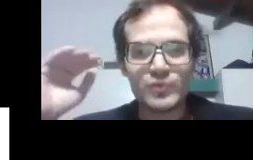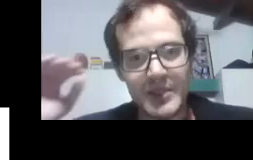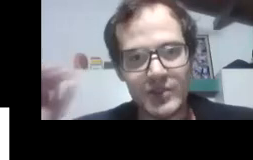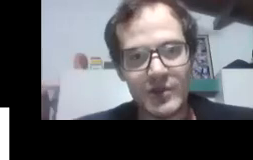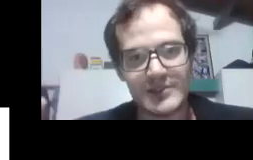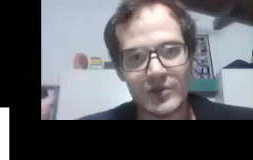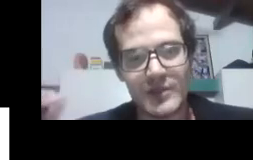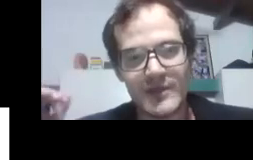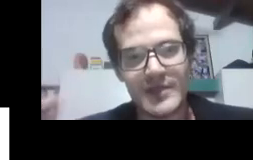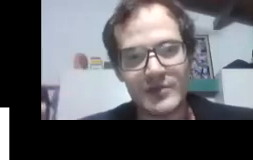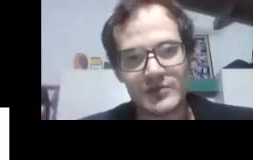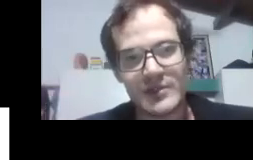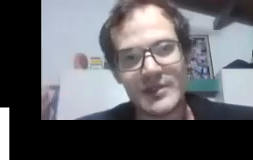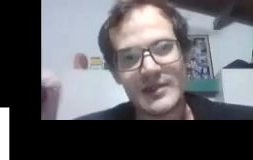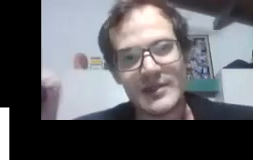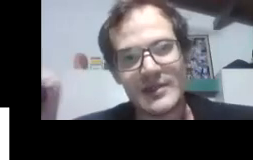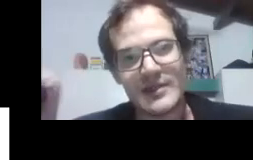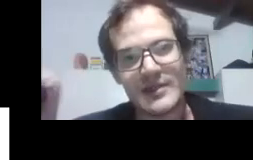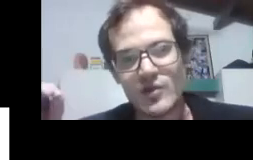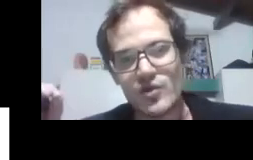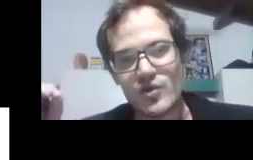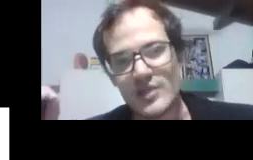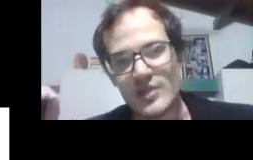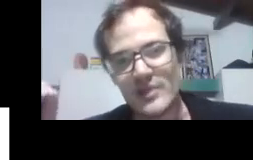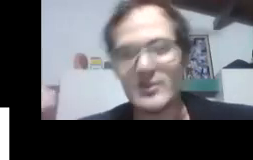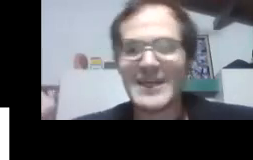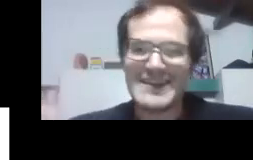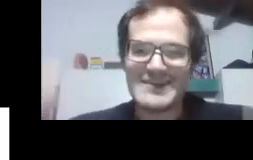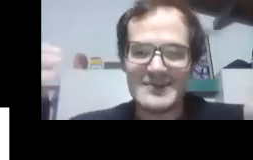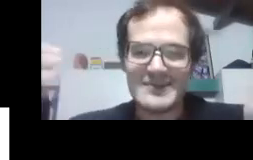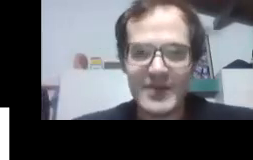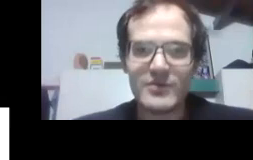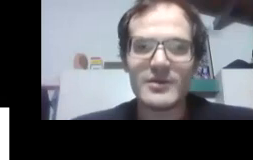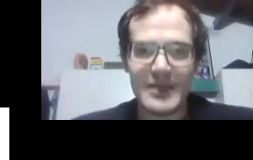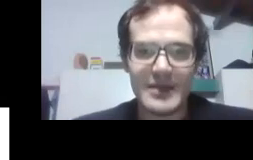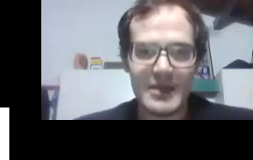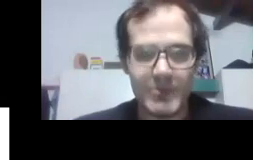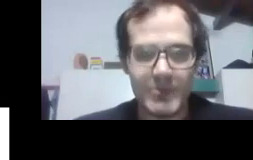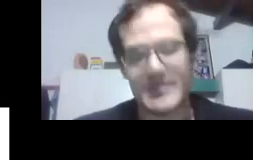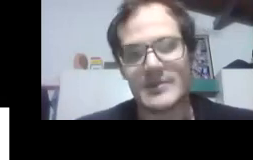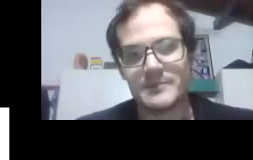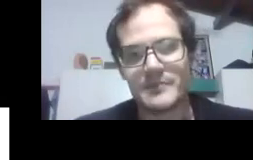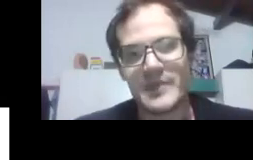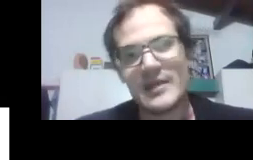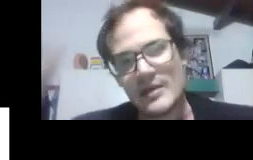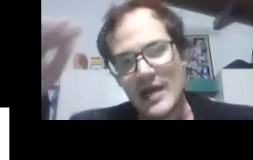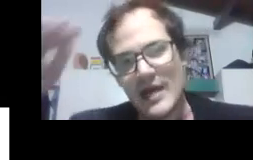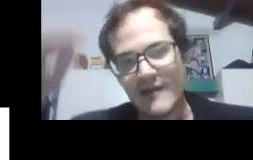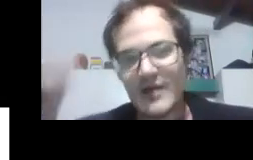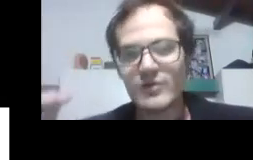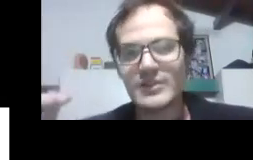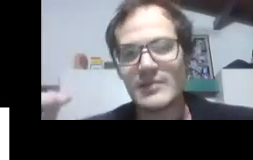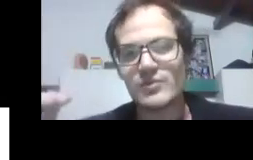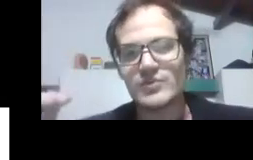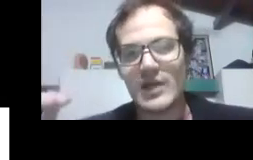los españoles, los ibéricos, es decir, los españoles que nacieron en España.